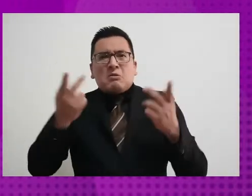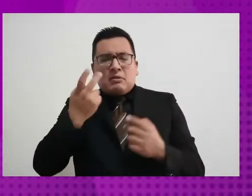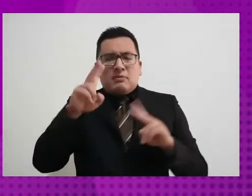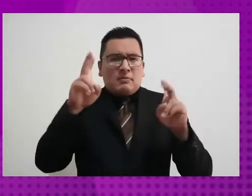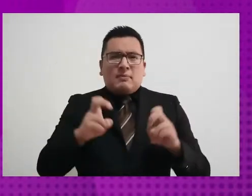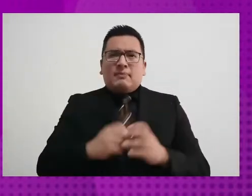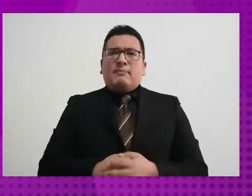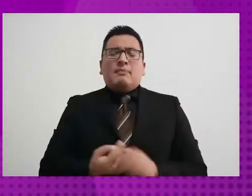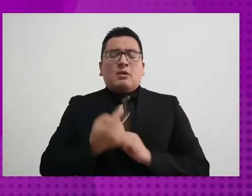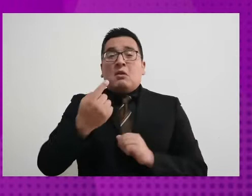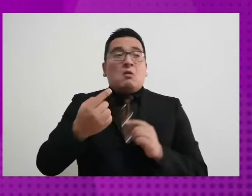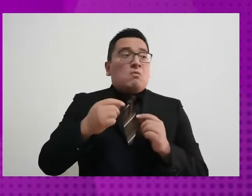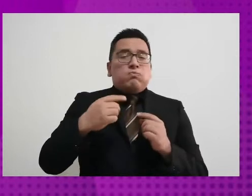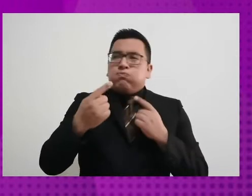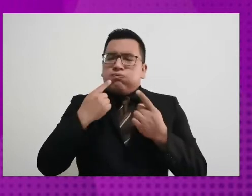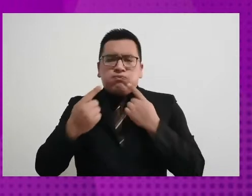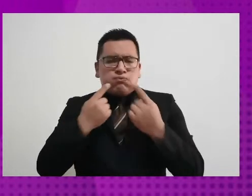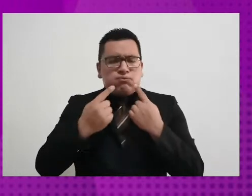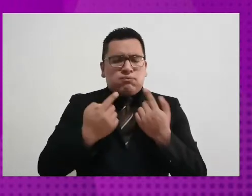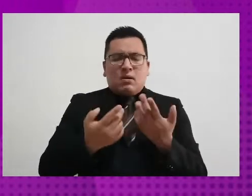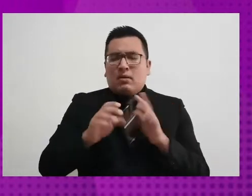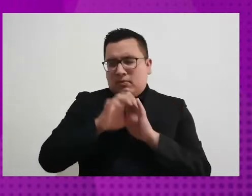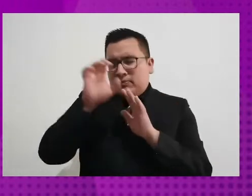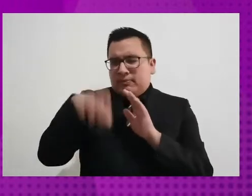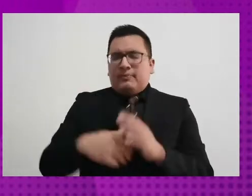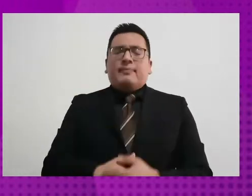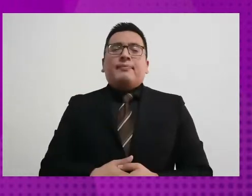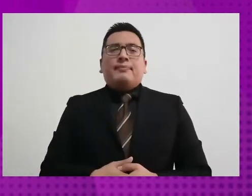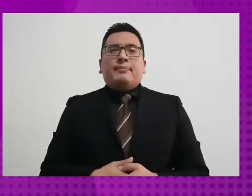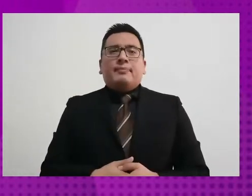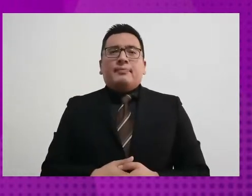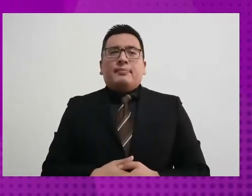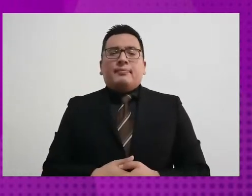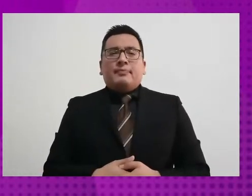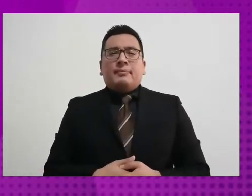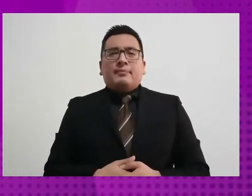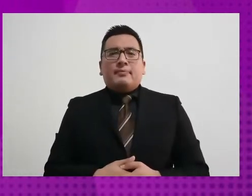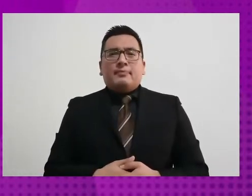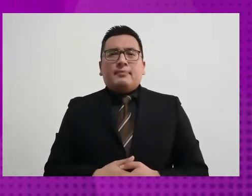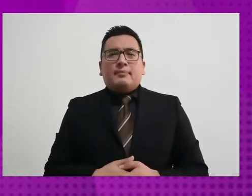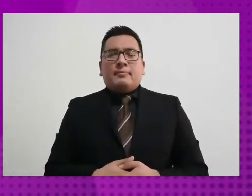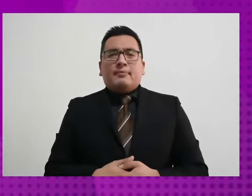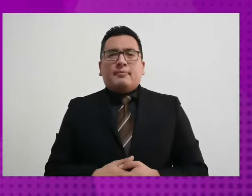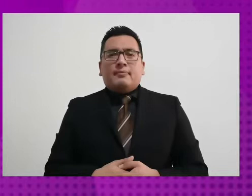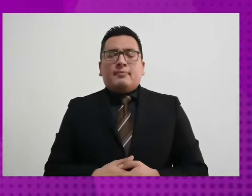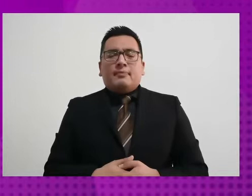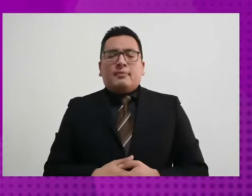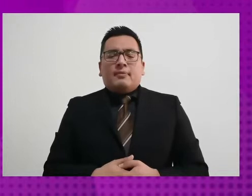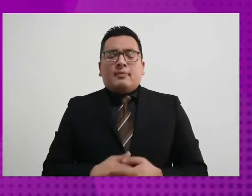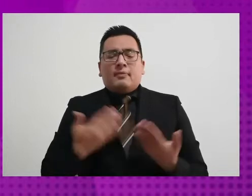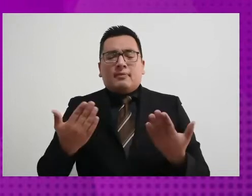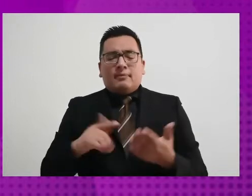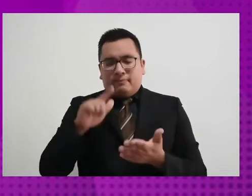tema que, bueno, se ha discutido en algunos foros. El primero de ellos es, entiendo que estas